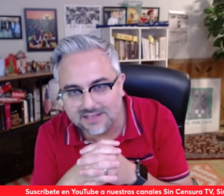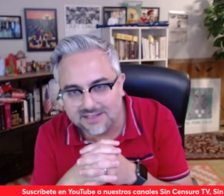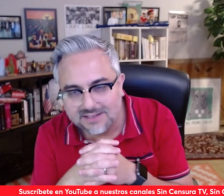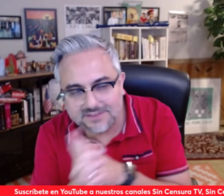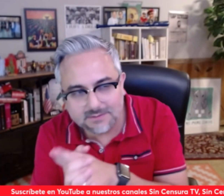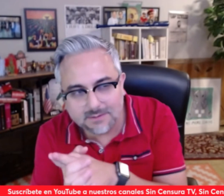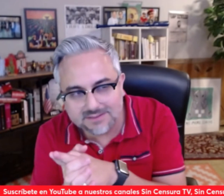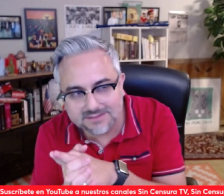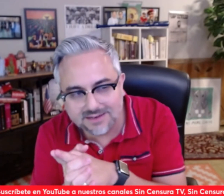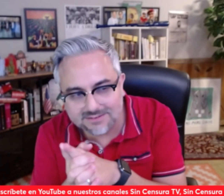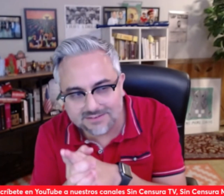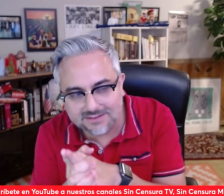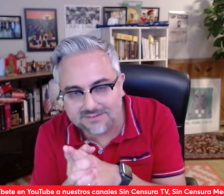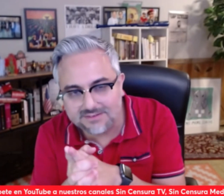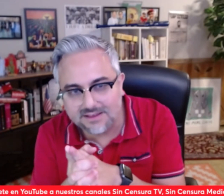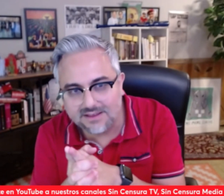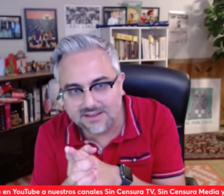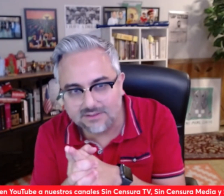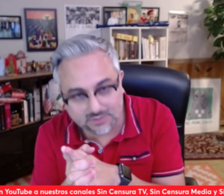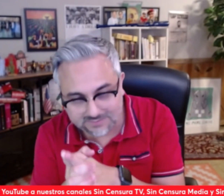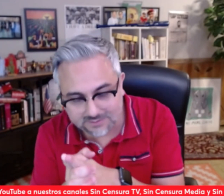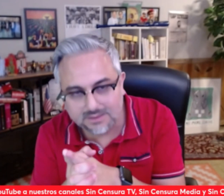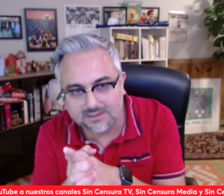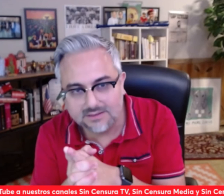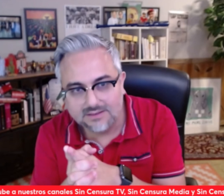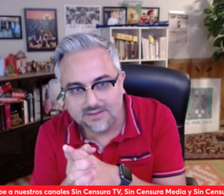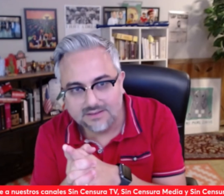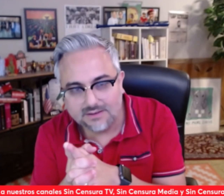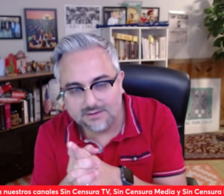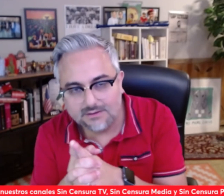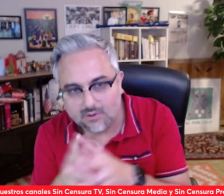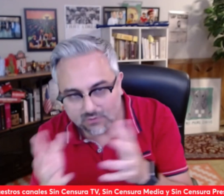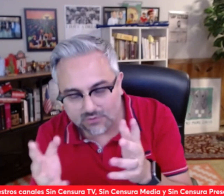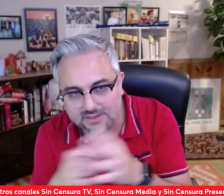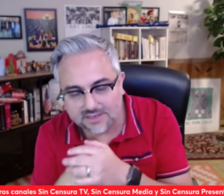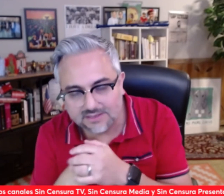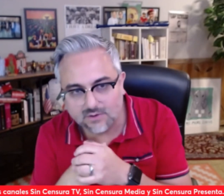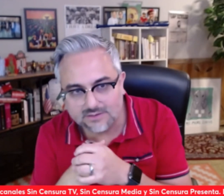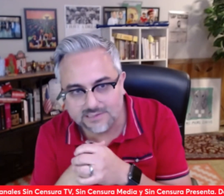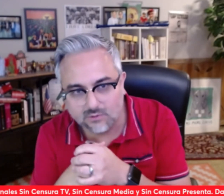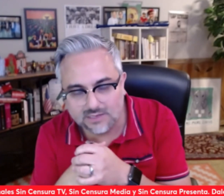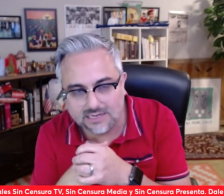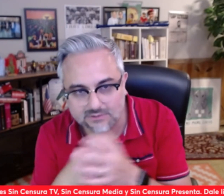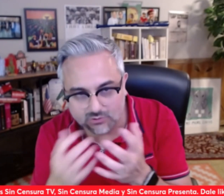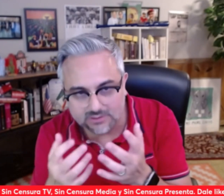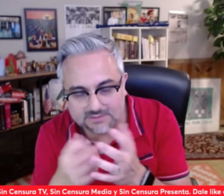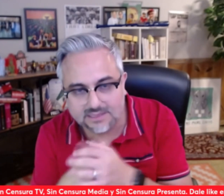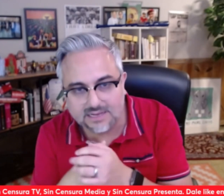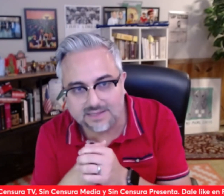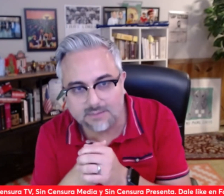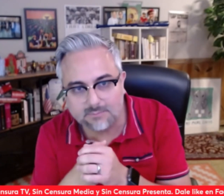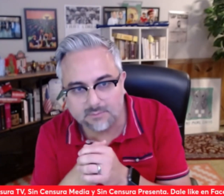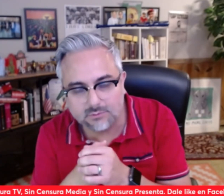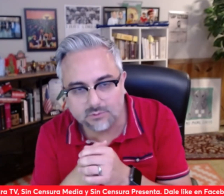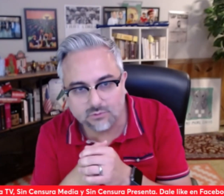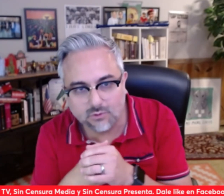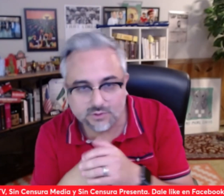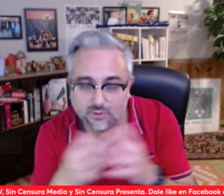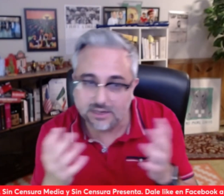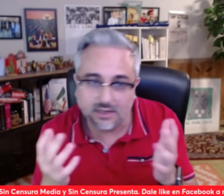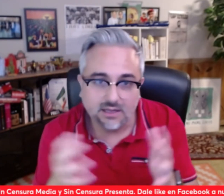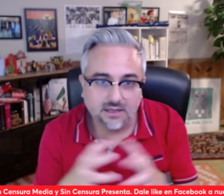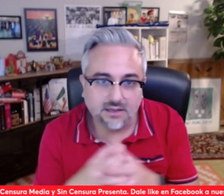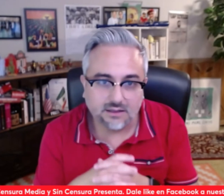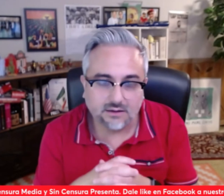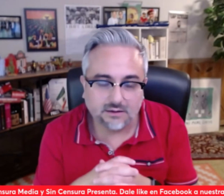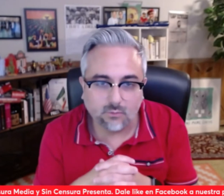Mañanera. Efectivamente, la sentencia durísima en contra de Genaro García Luna, en la que solicitan cadena perpetua en su contra y